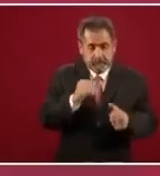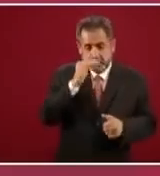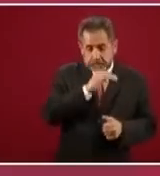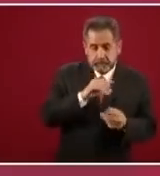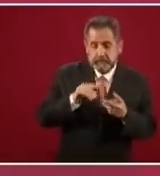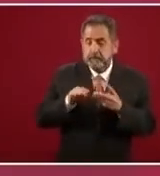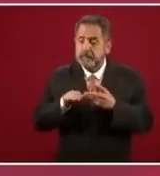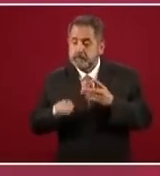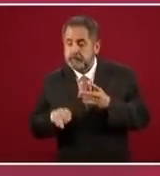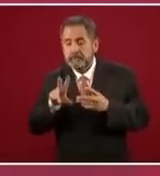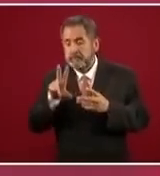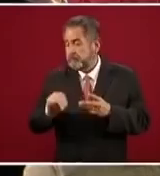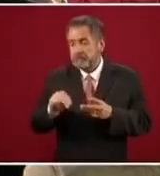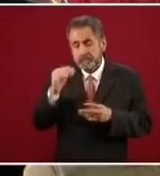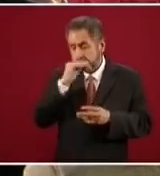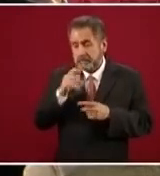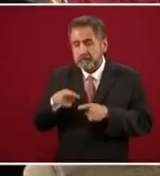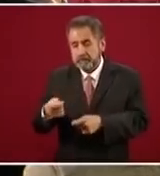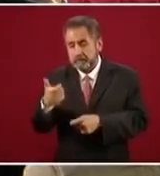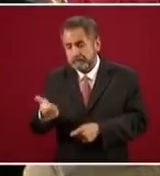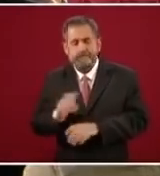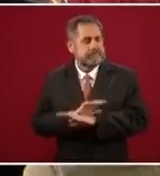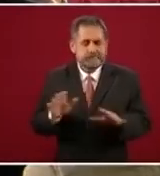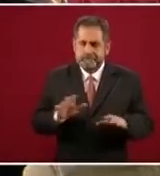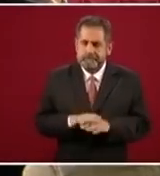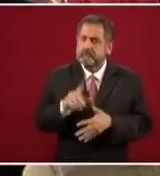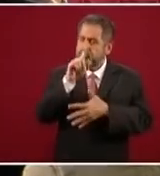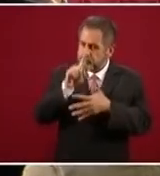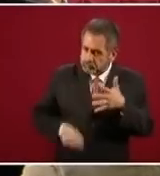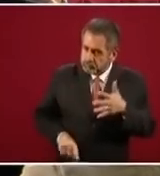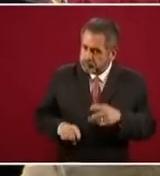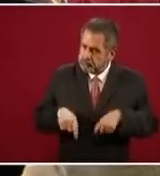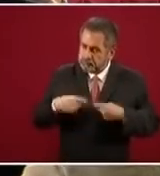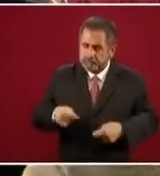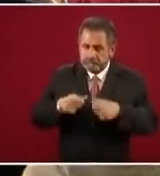Lo que nosotros tenemos que buscar es que se